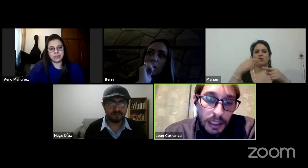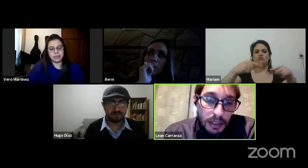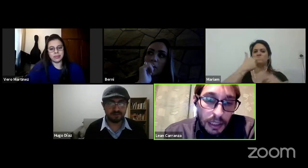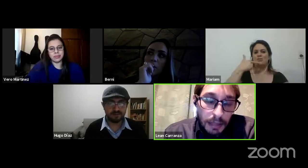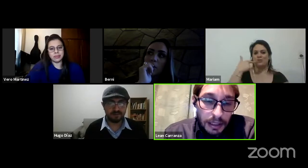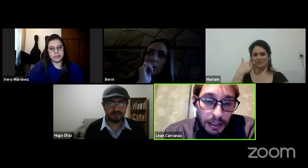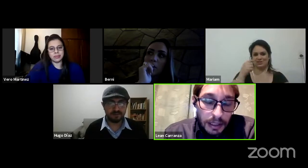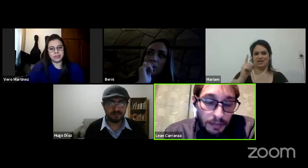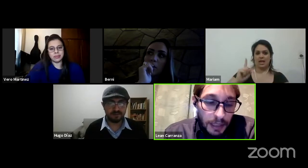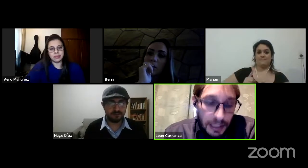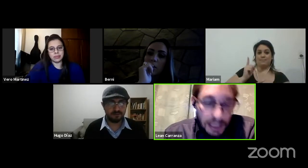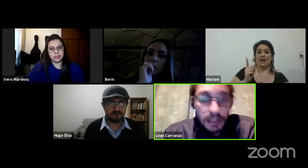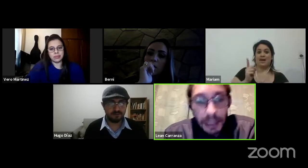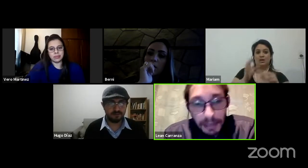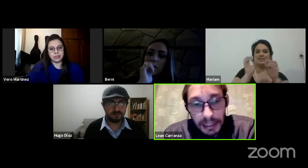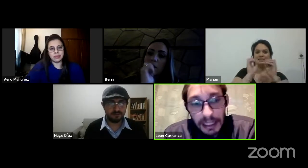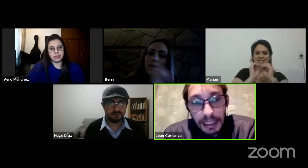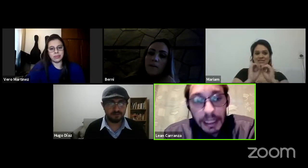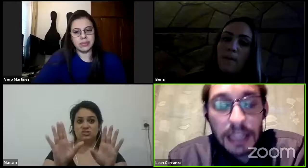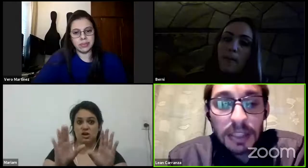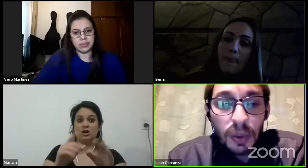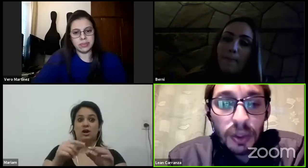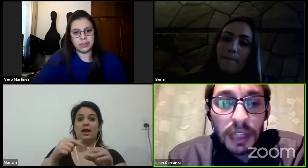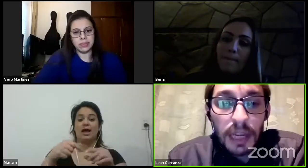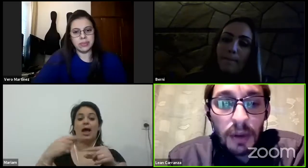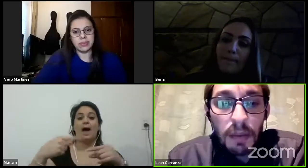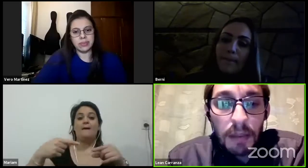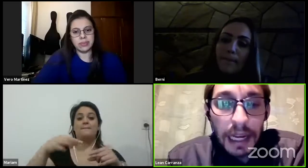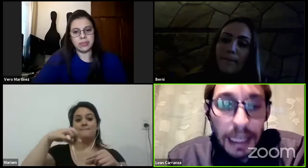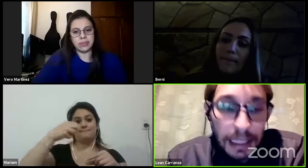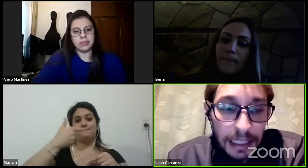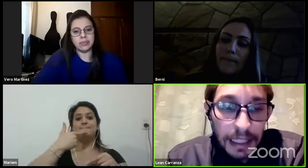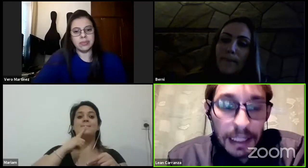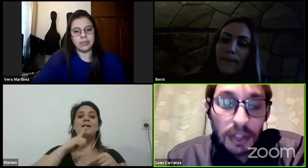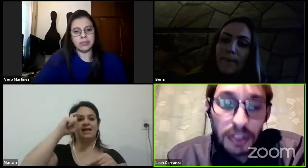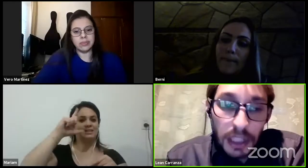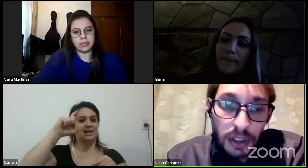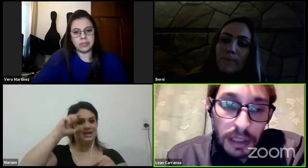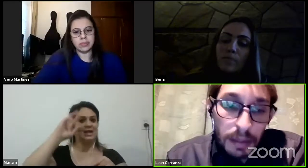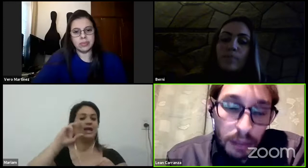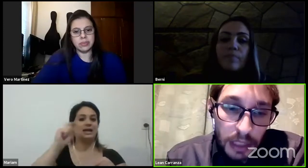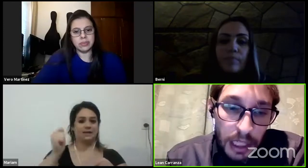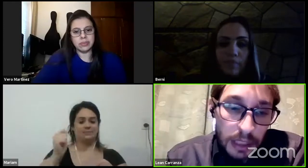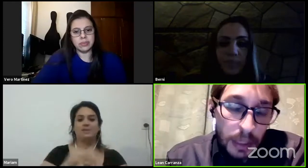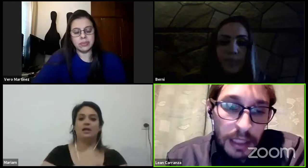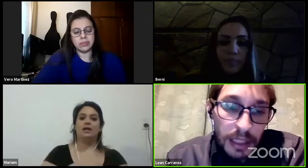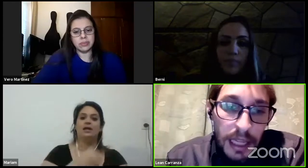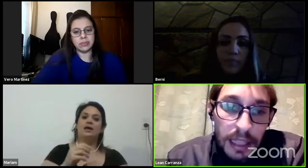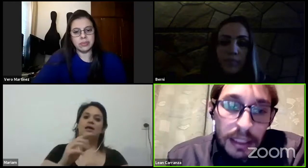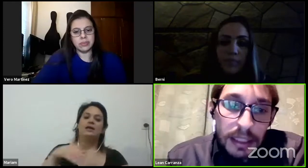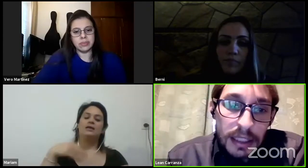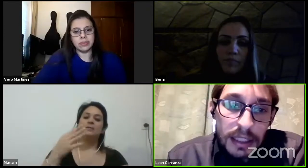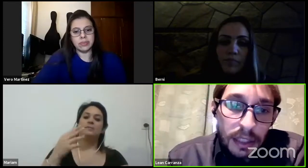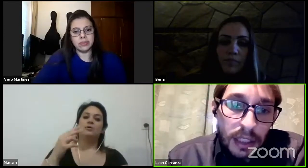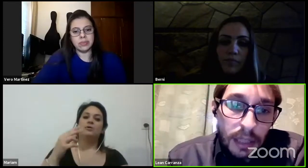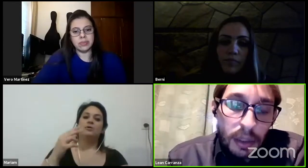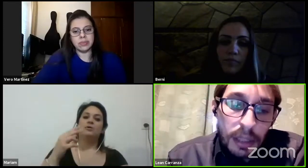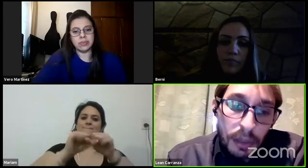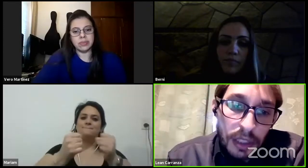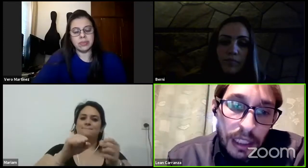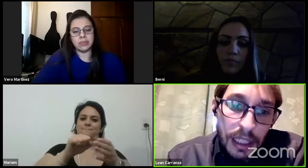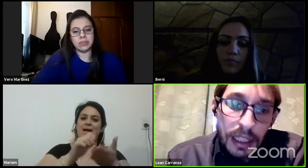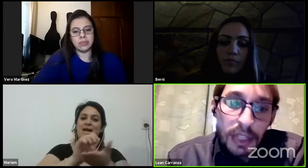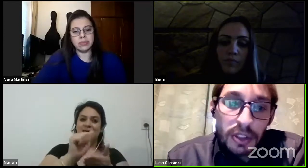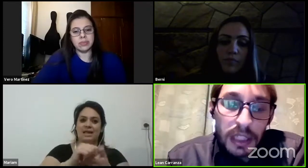inicios de la iniciación a la pastelería en segundo tenemos panadería y en cocinado se ven postres restaurantes y en tercer año tenemos